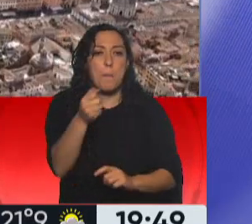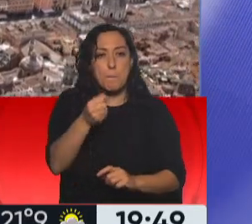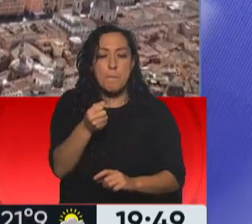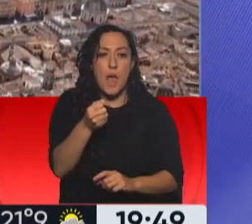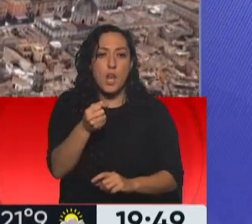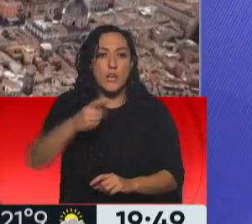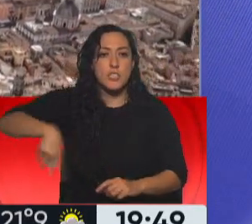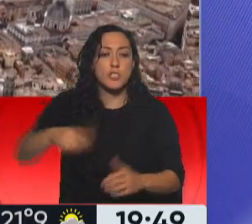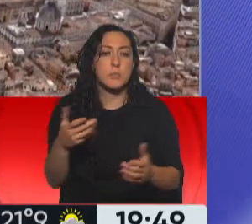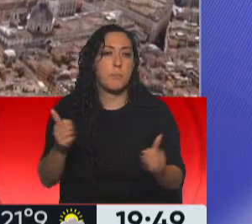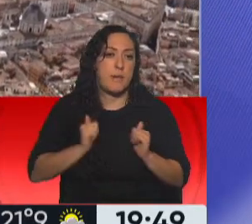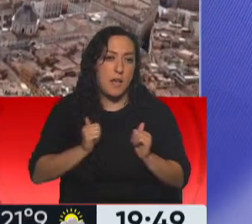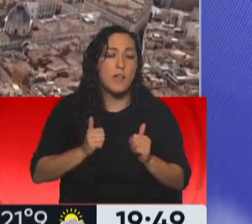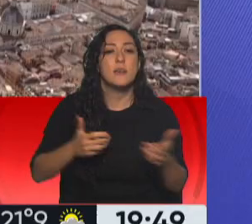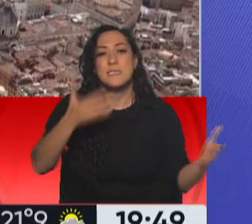víctimas de trata,